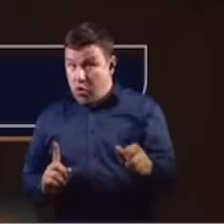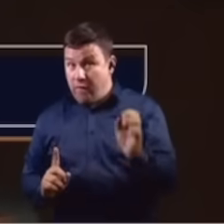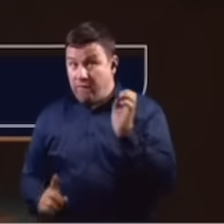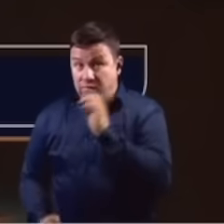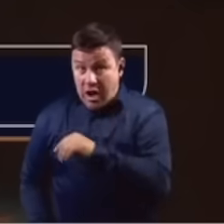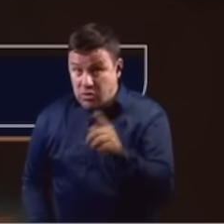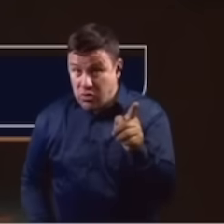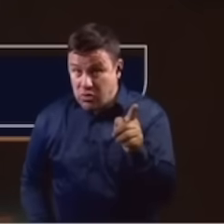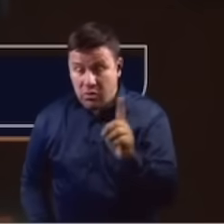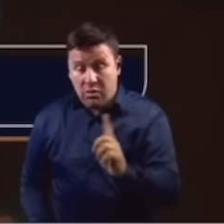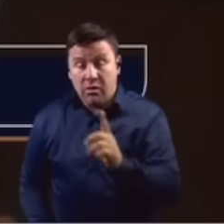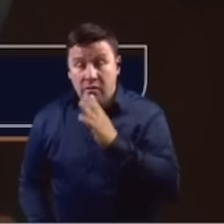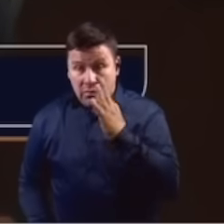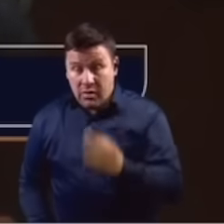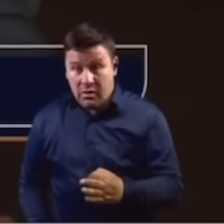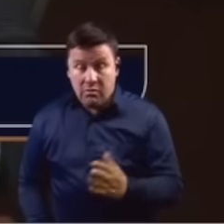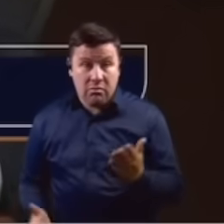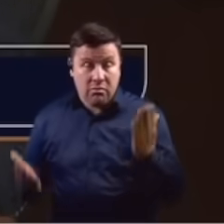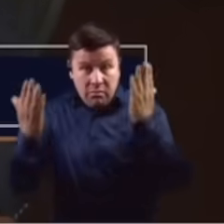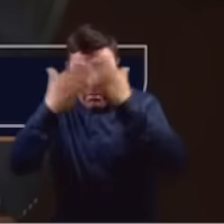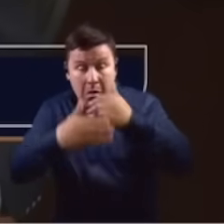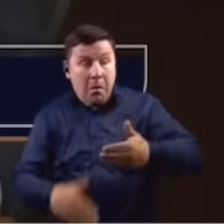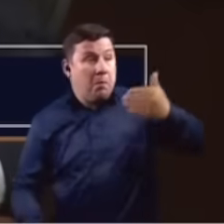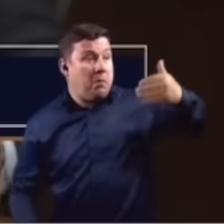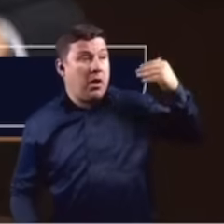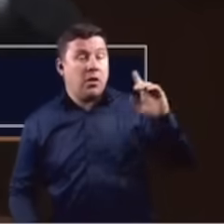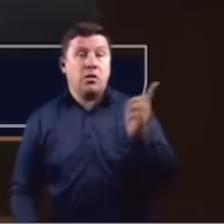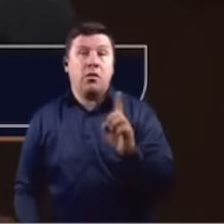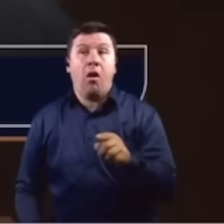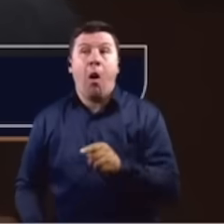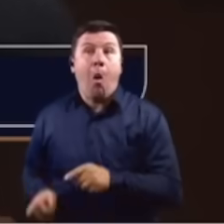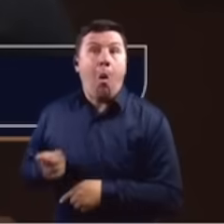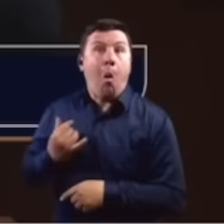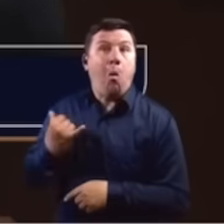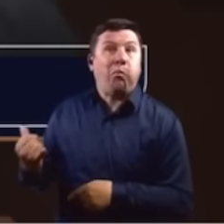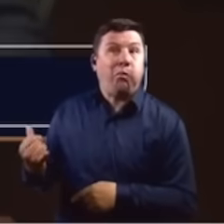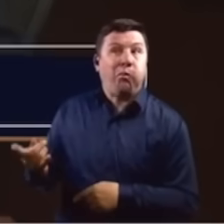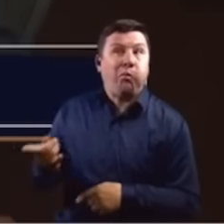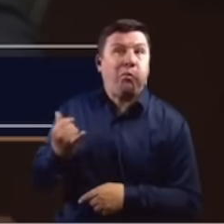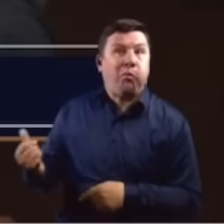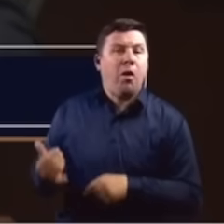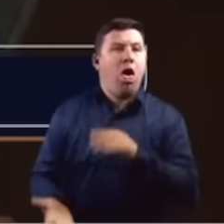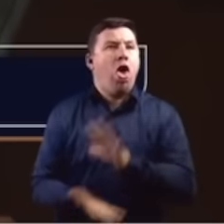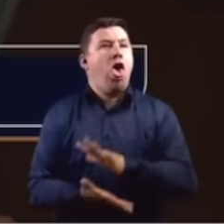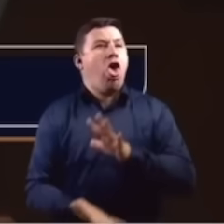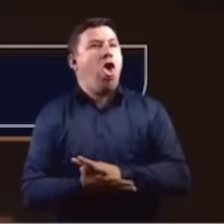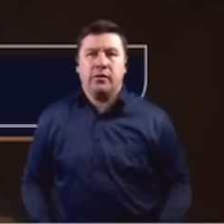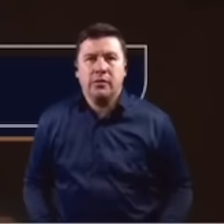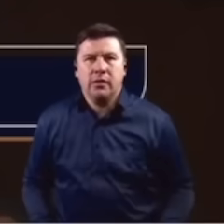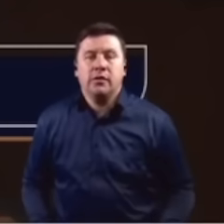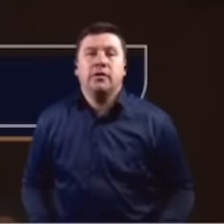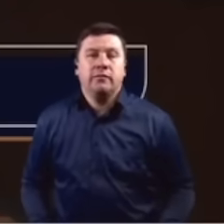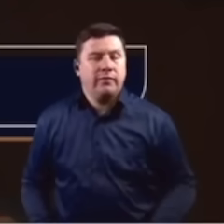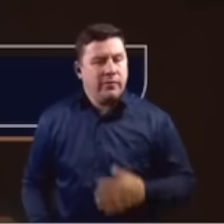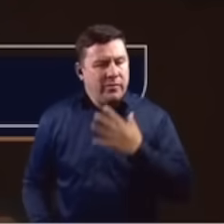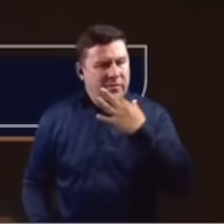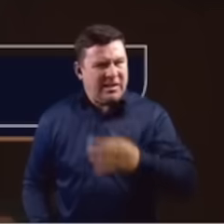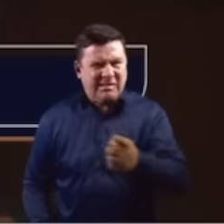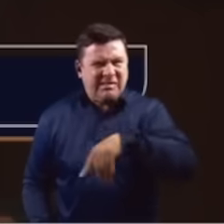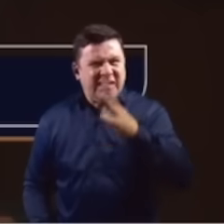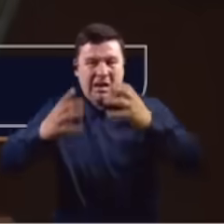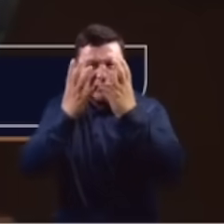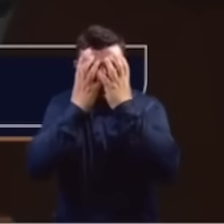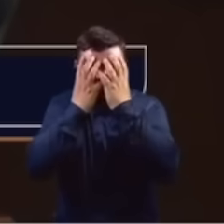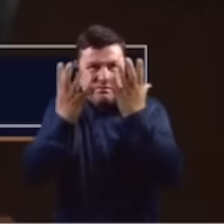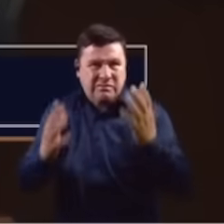ficción, no es un personaje del pasado, no. Está aquí y hoy goza de impunidad en nombre de la paz. Deberías darnos